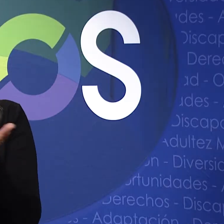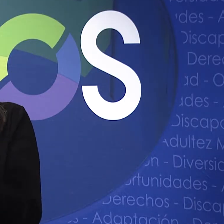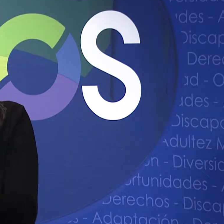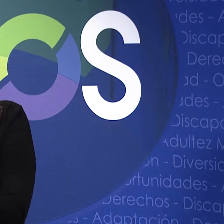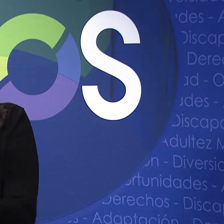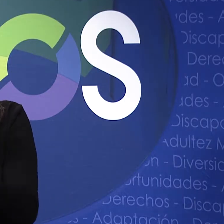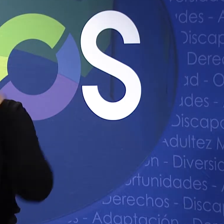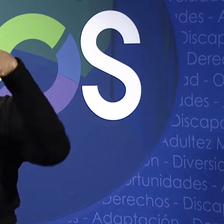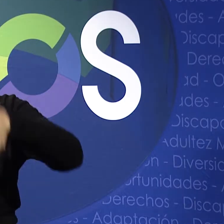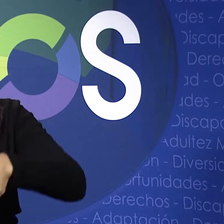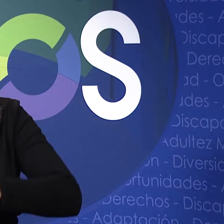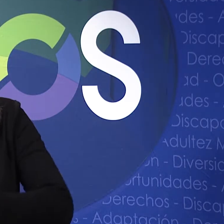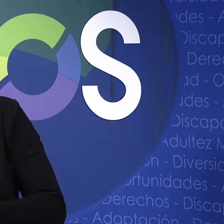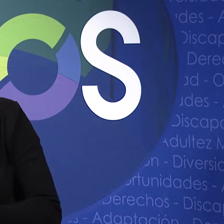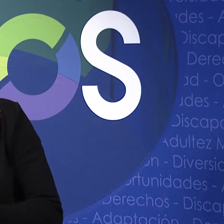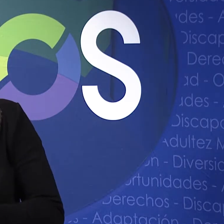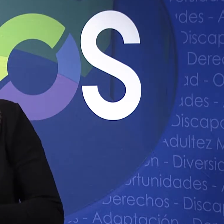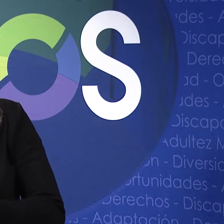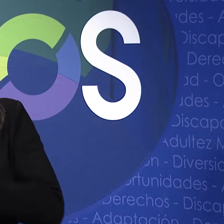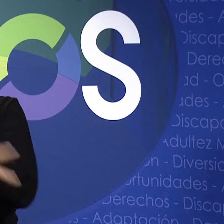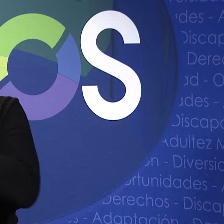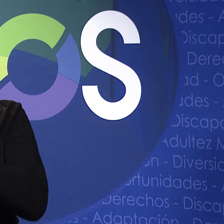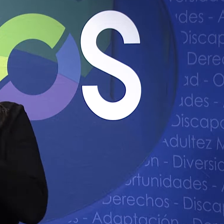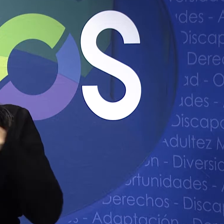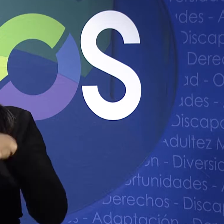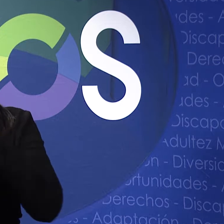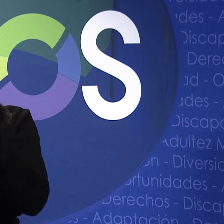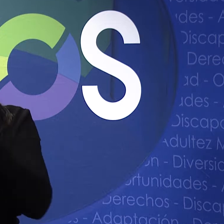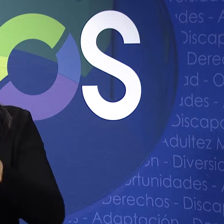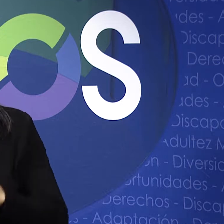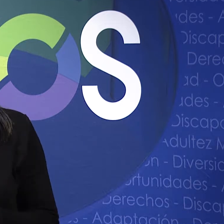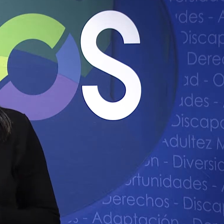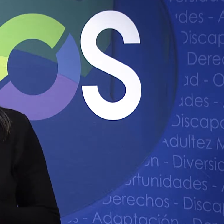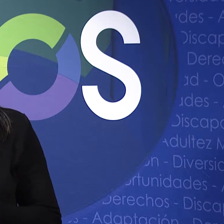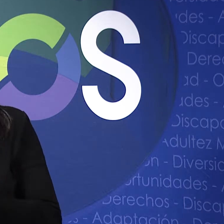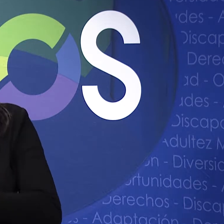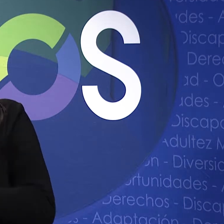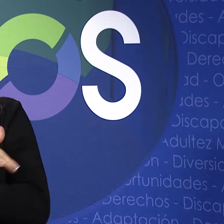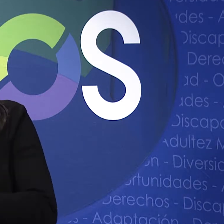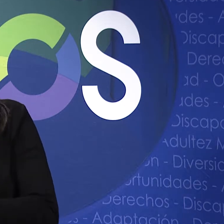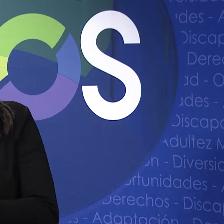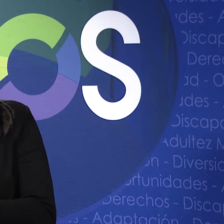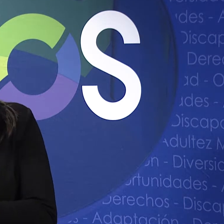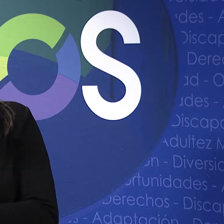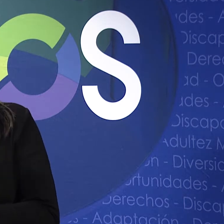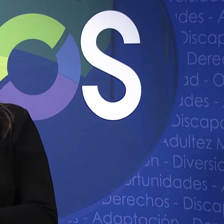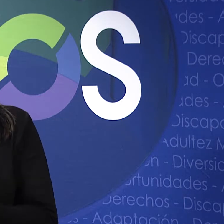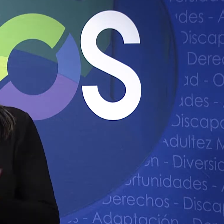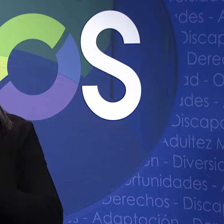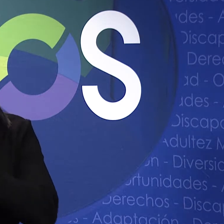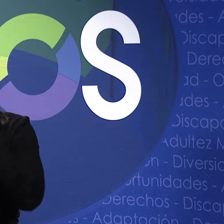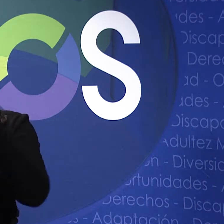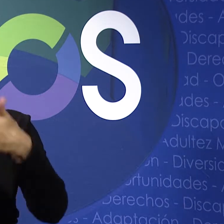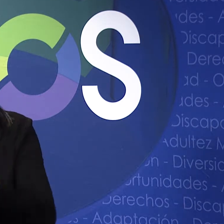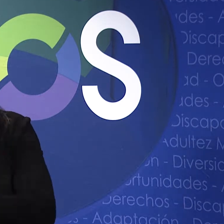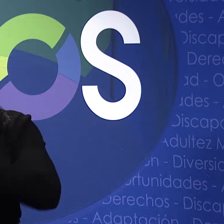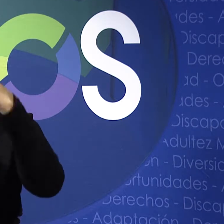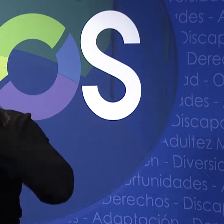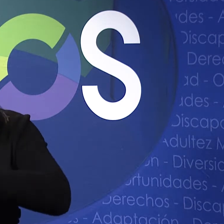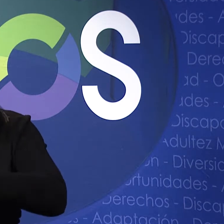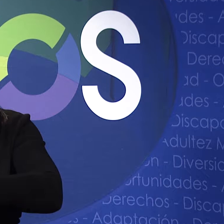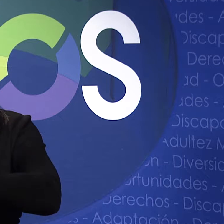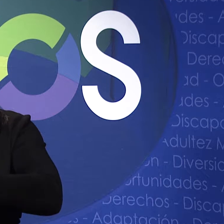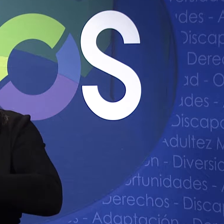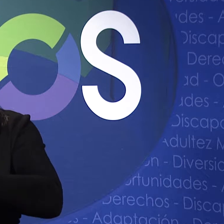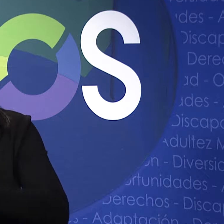Seguiremos analizando la situación de las personas adultas mayores del país al volver de la pausa. Antes, como cada edición, le presentamos una